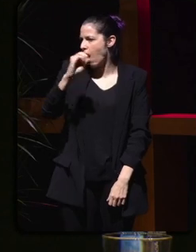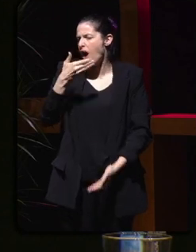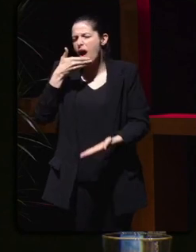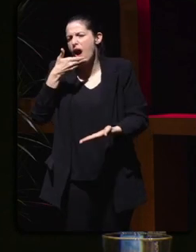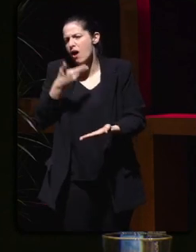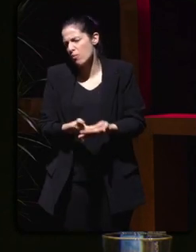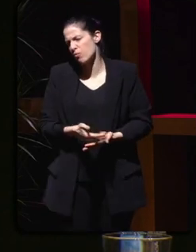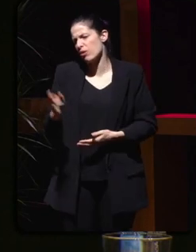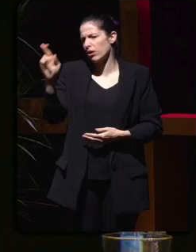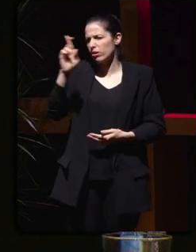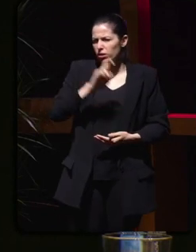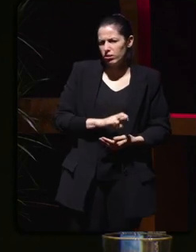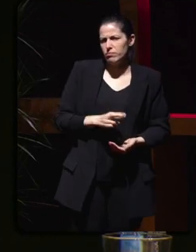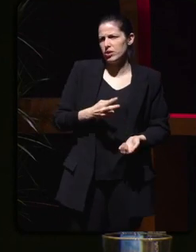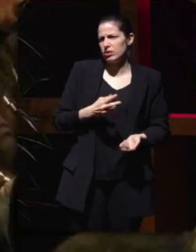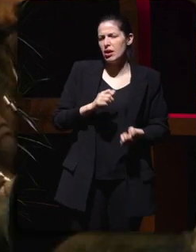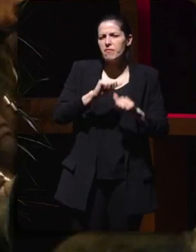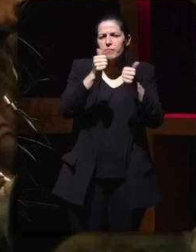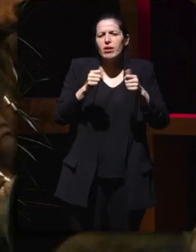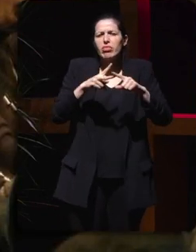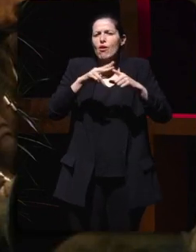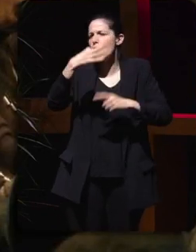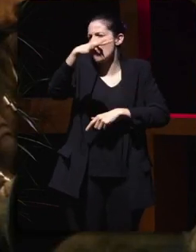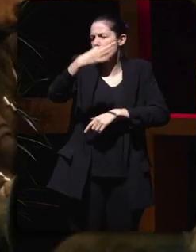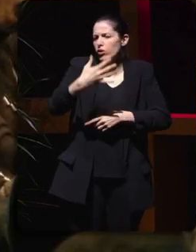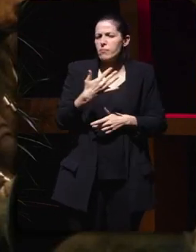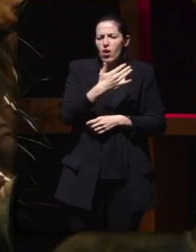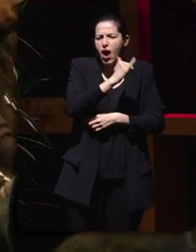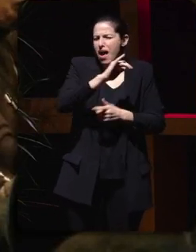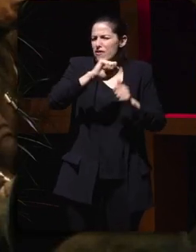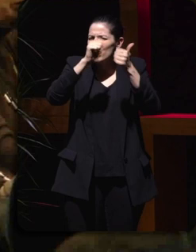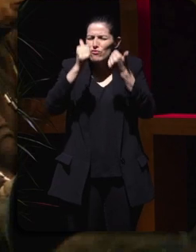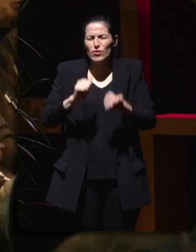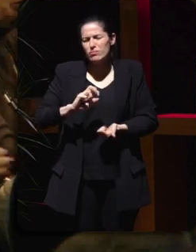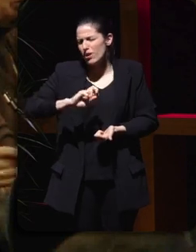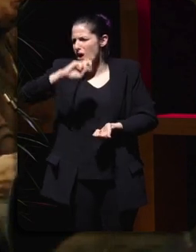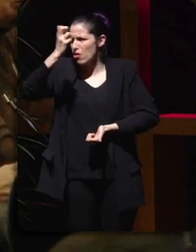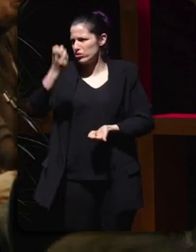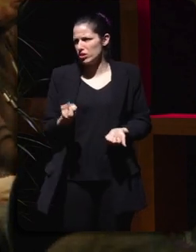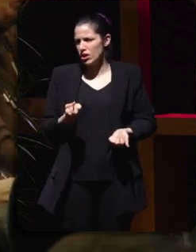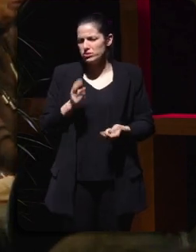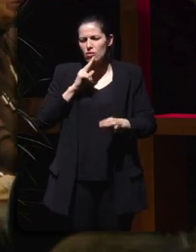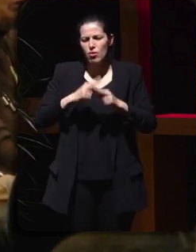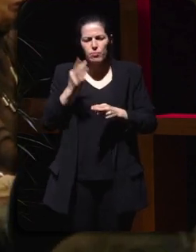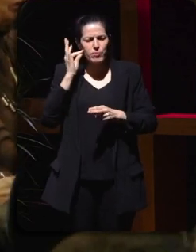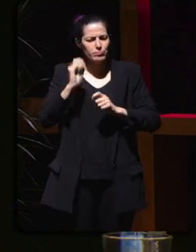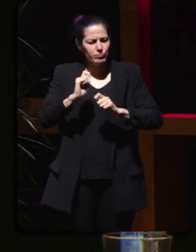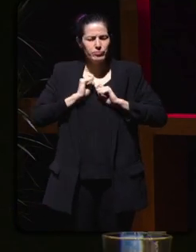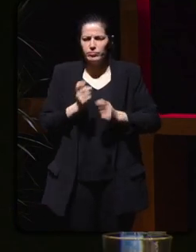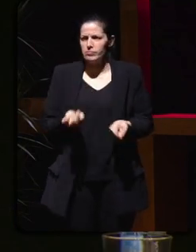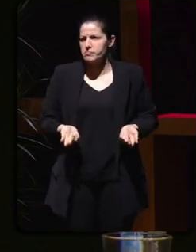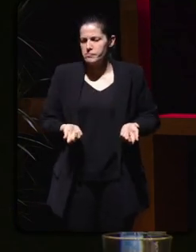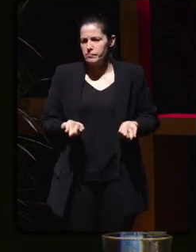resultan repetitivas si se hacen como única herramienta Pero hay otras muchas formas de nombrarnos a las mujeres y si todo el rato